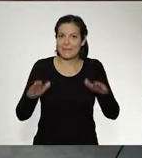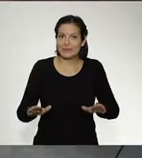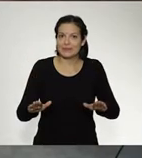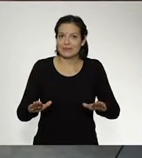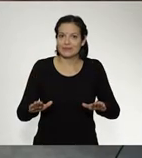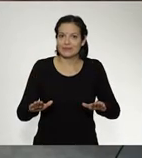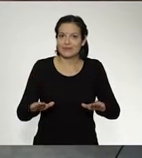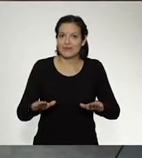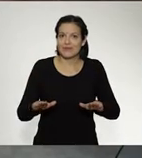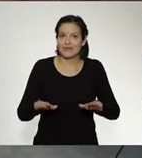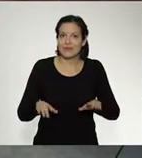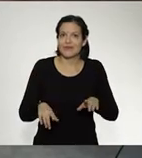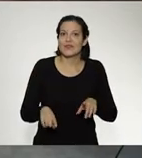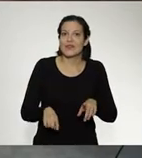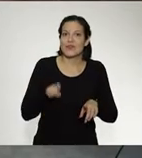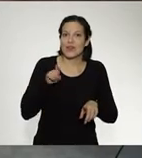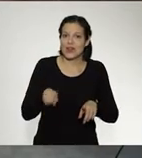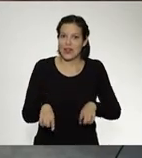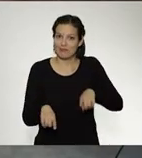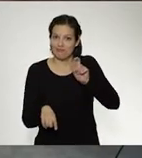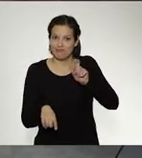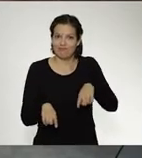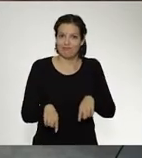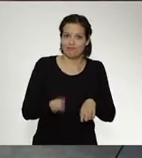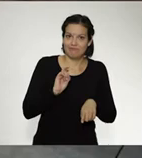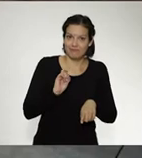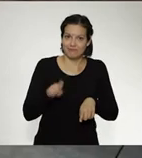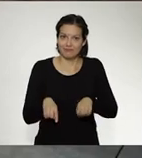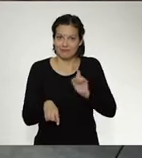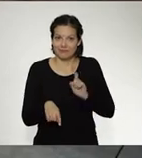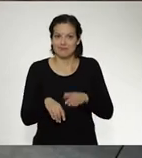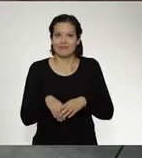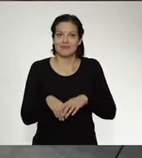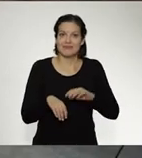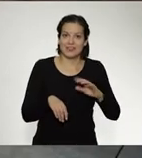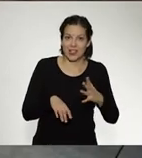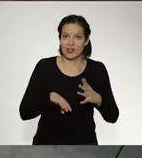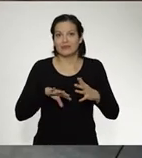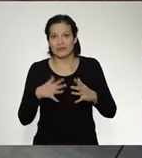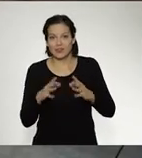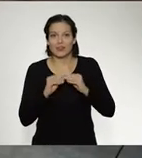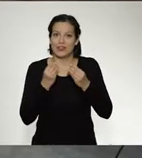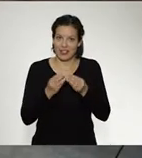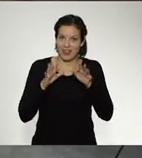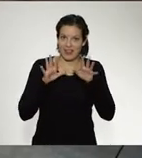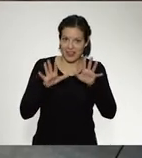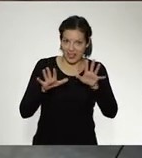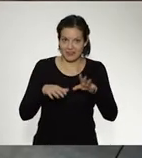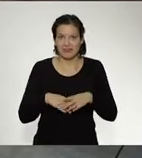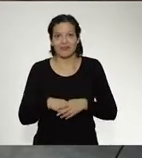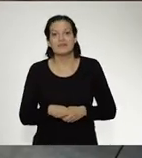estirados, pongo ahí para que puedan ver, llevo rodilla al pecho, 5 más 5, en total